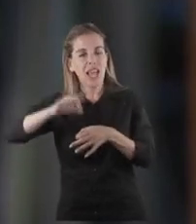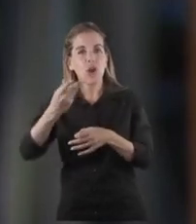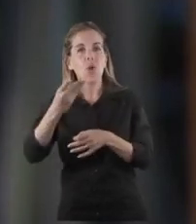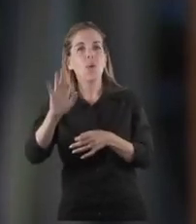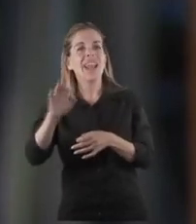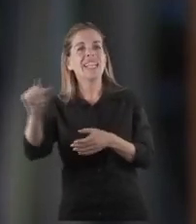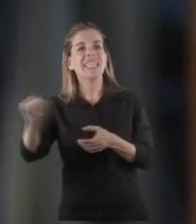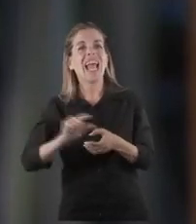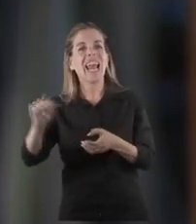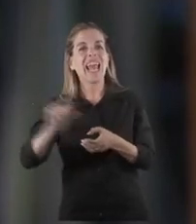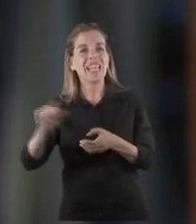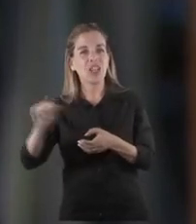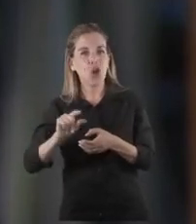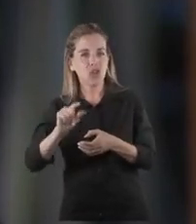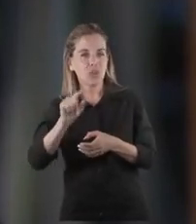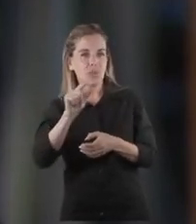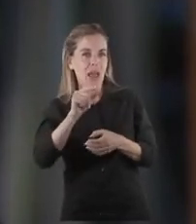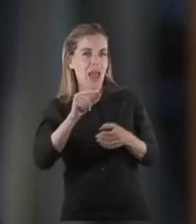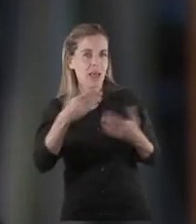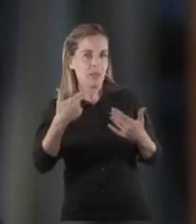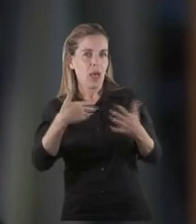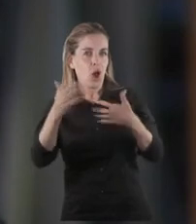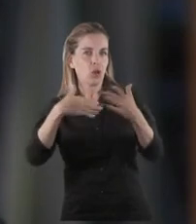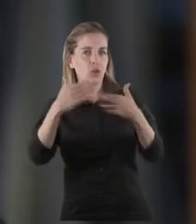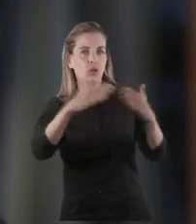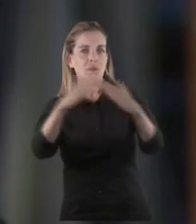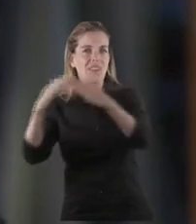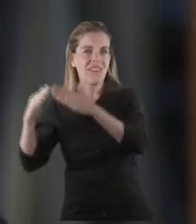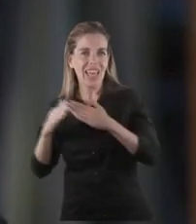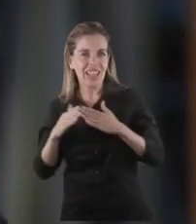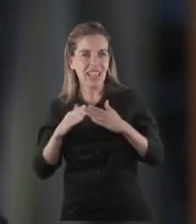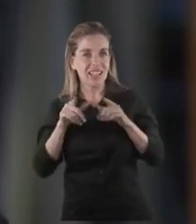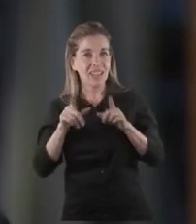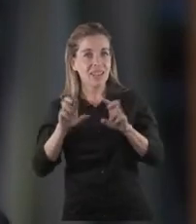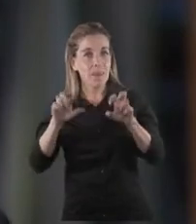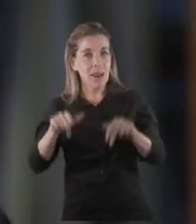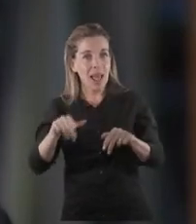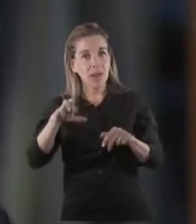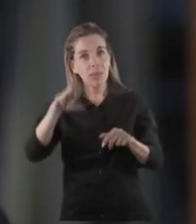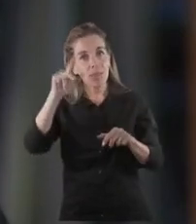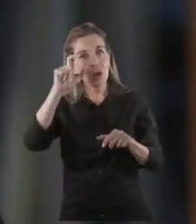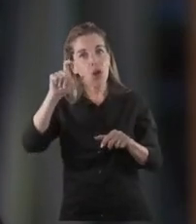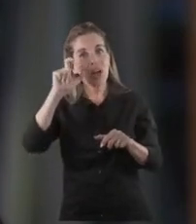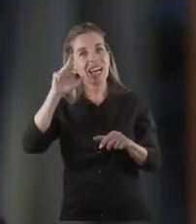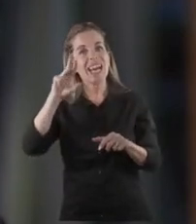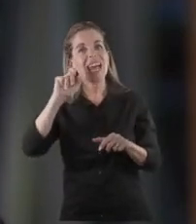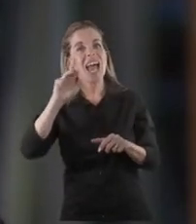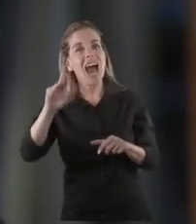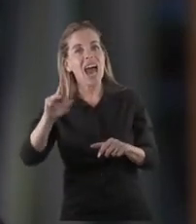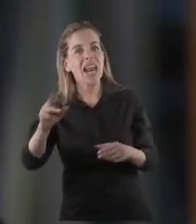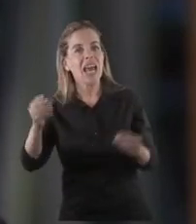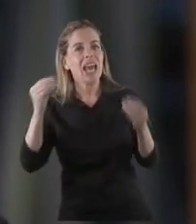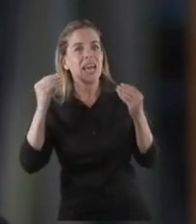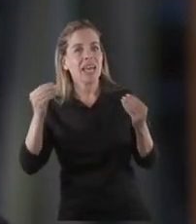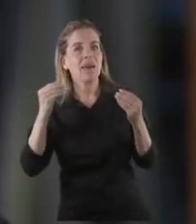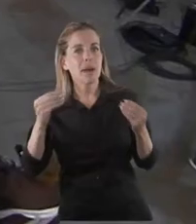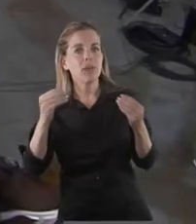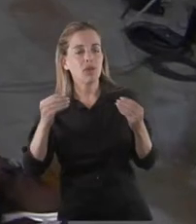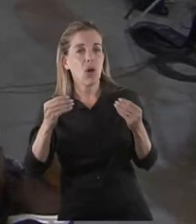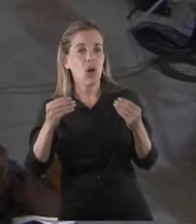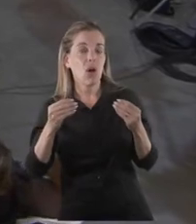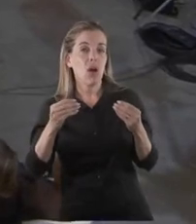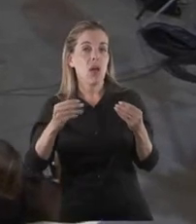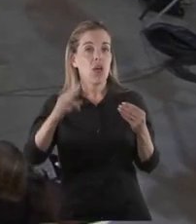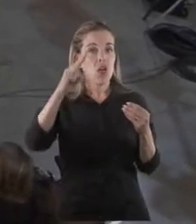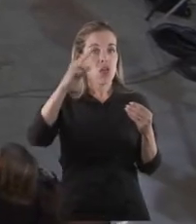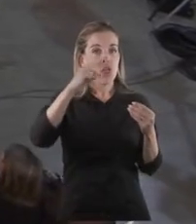vivienda. Programa del Procrear que fue desfinanciado totalmente durante el